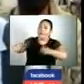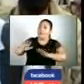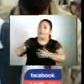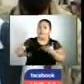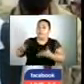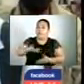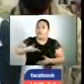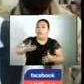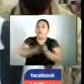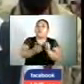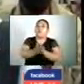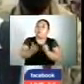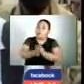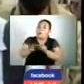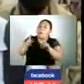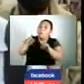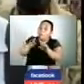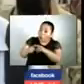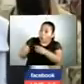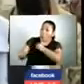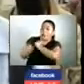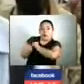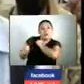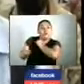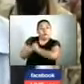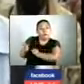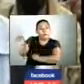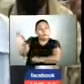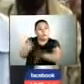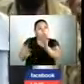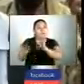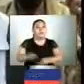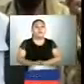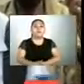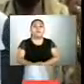problema de nosotros, aunque sí estamos recibiendo el apoyo de muchos usuarios.